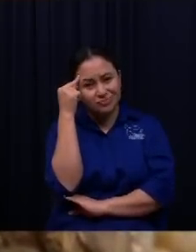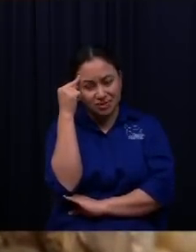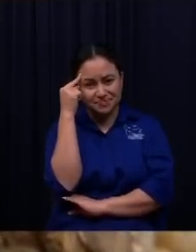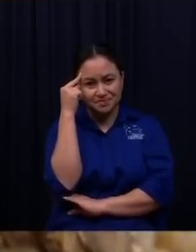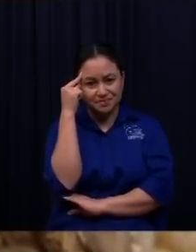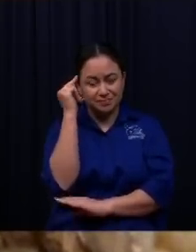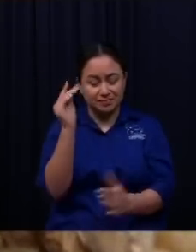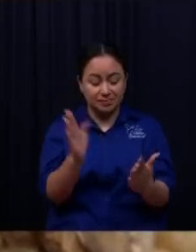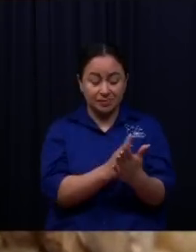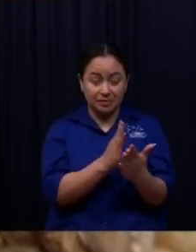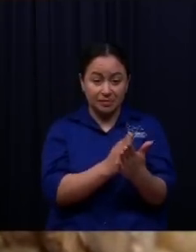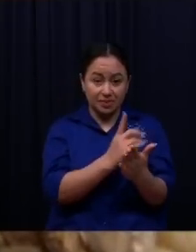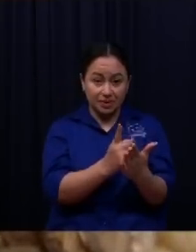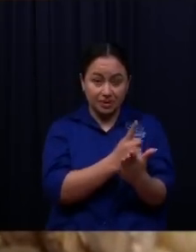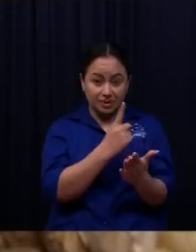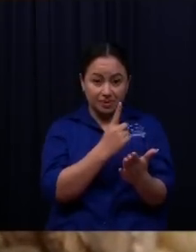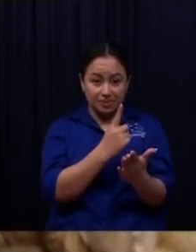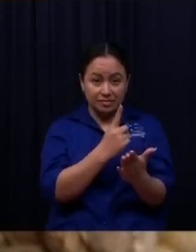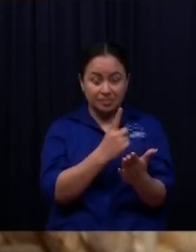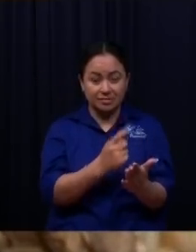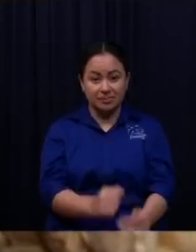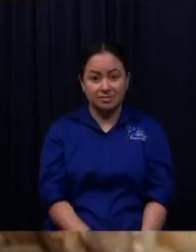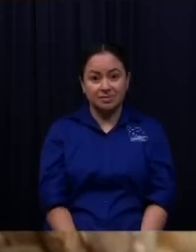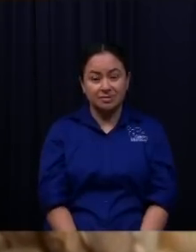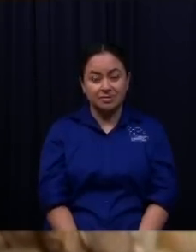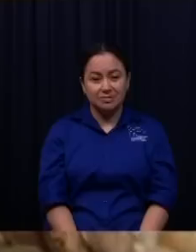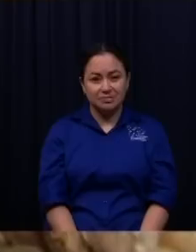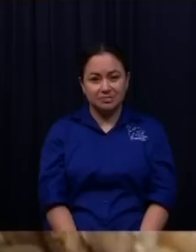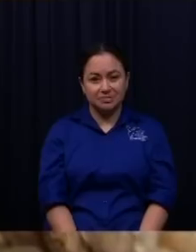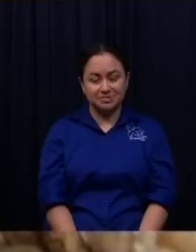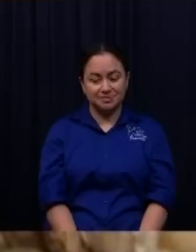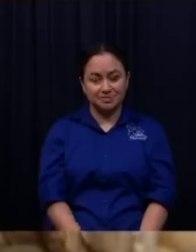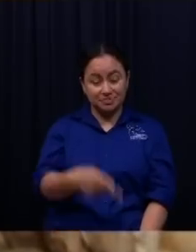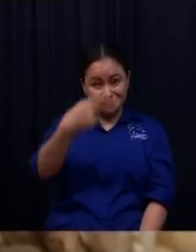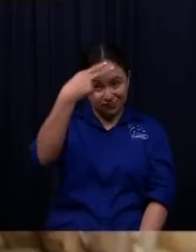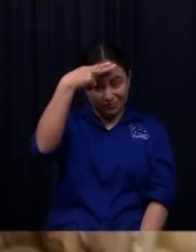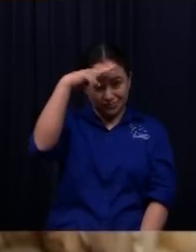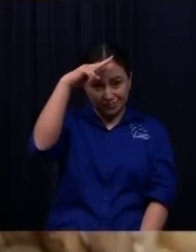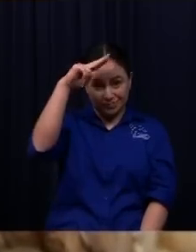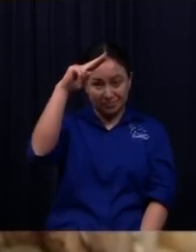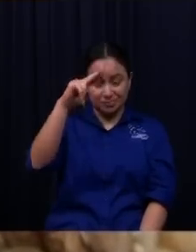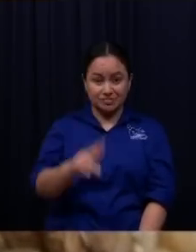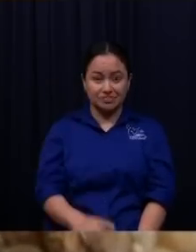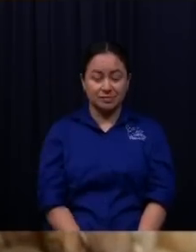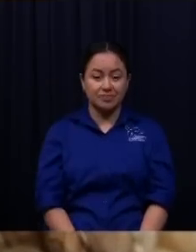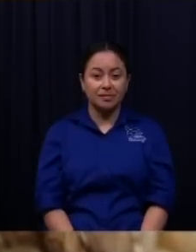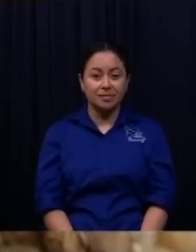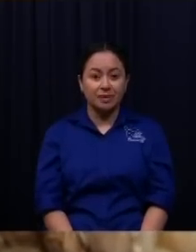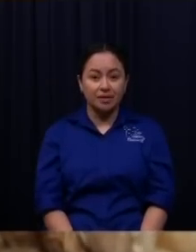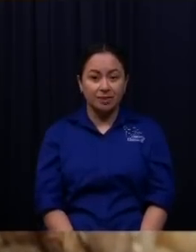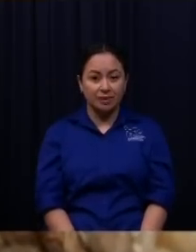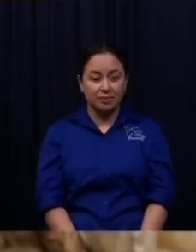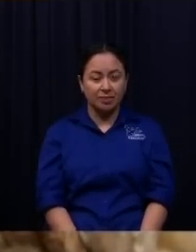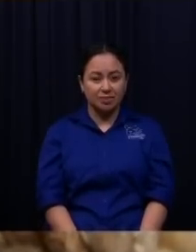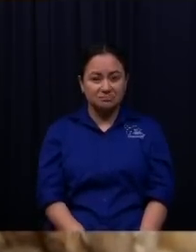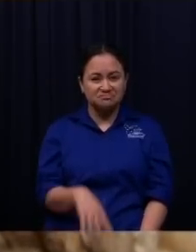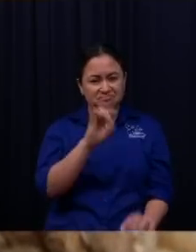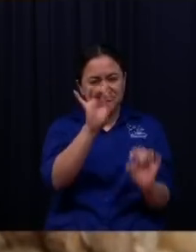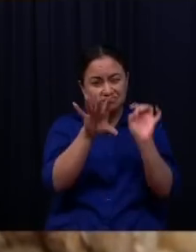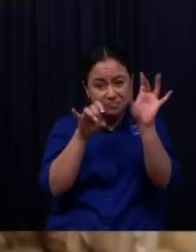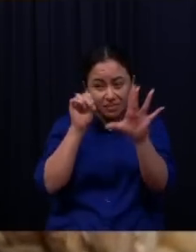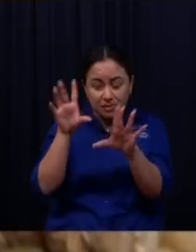de los Hebreos, ok. Tenemos que ver algunas cosas ahí. En primer